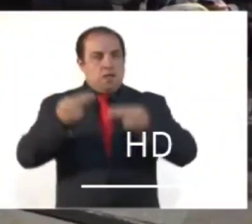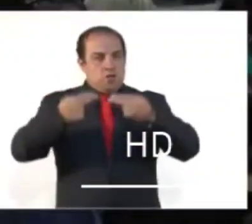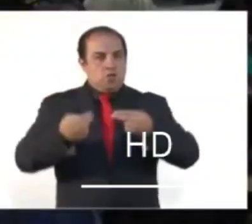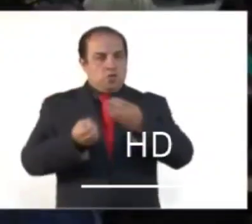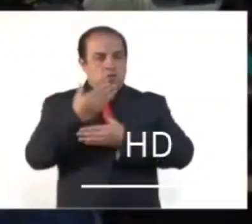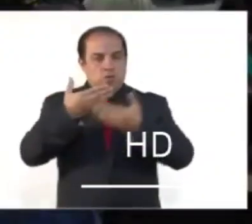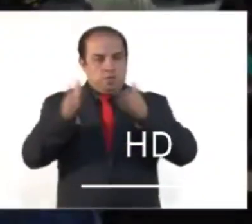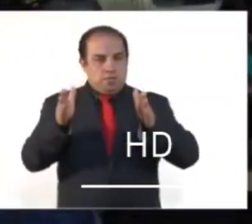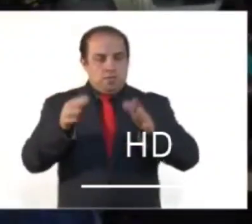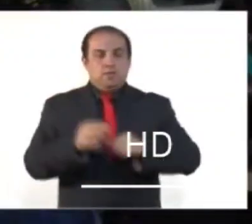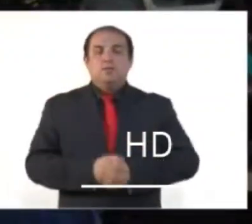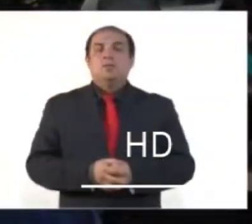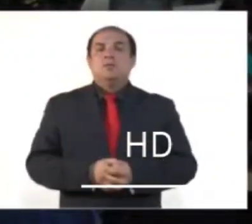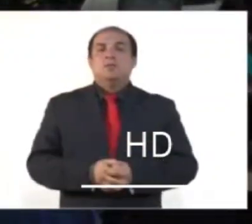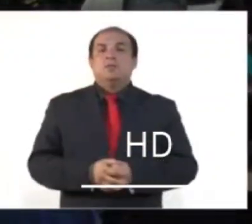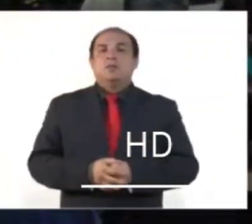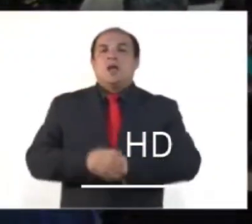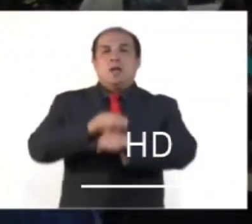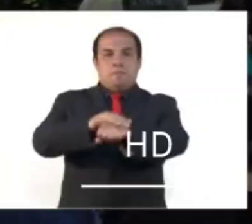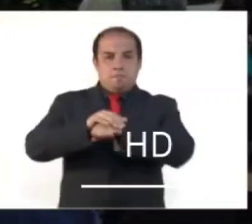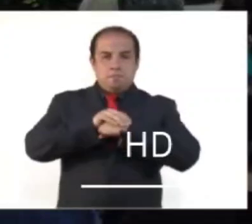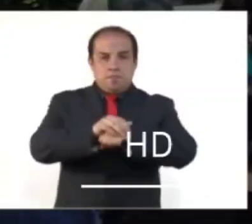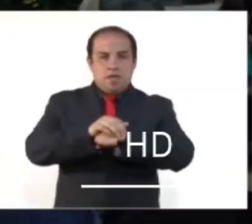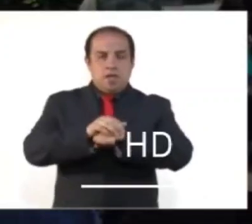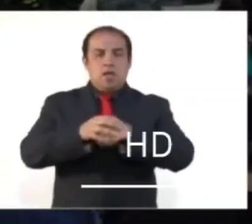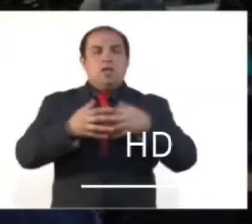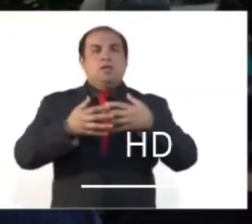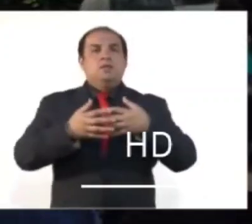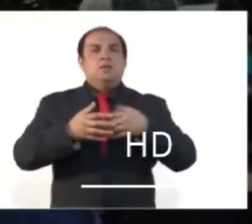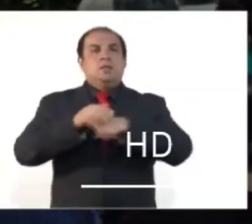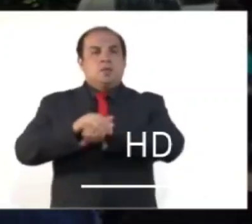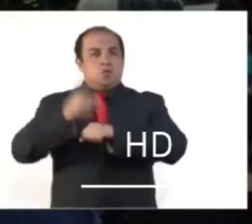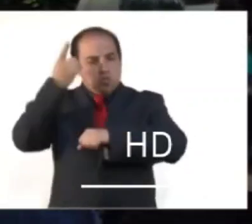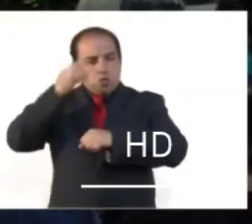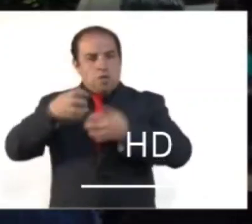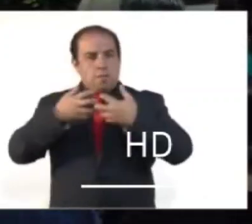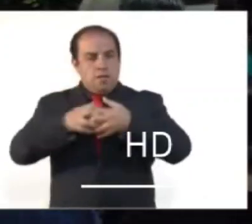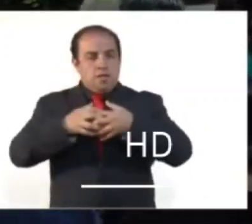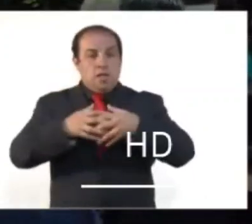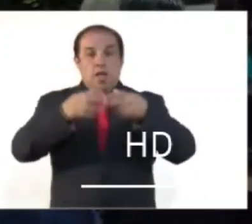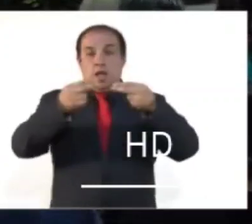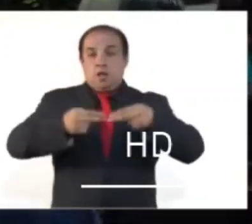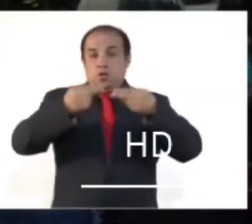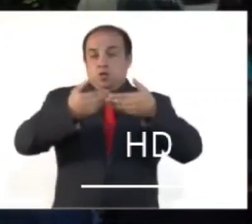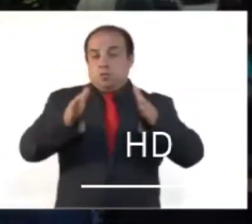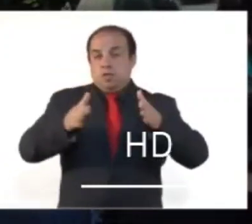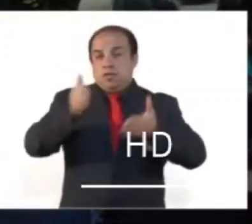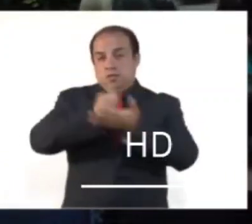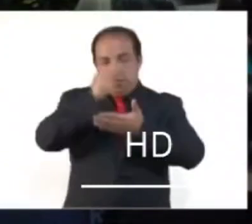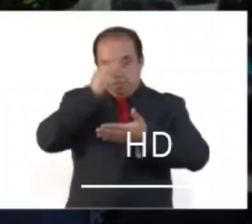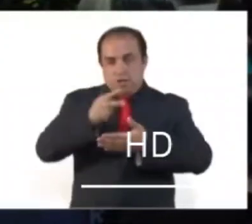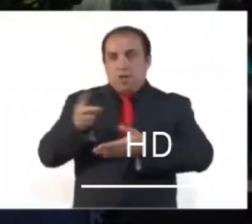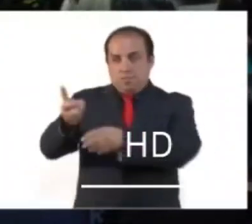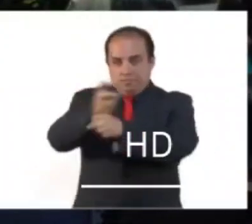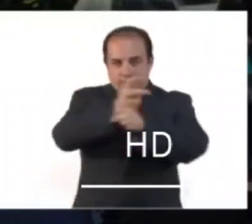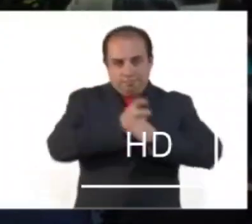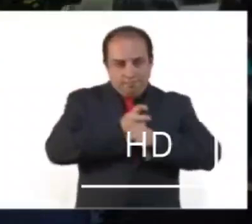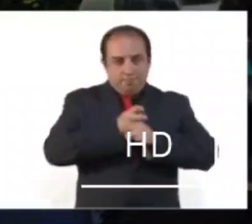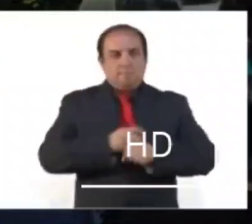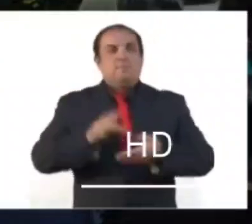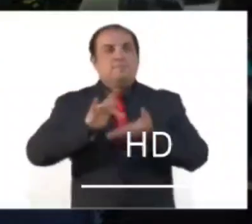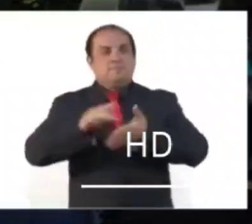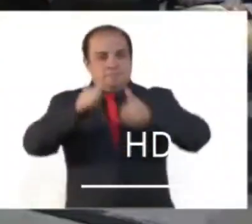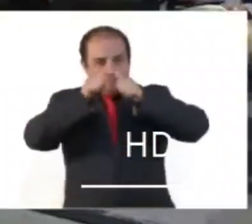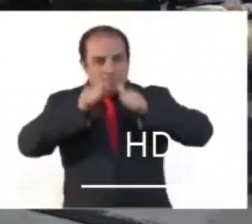negocios, amigas y amigos empresarios, abrir negocios en la Ciudad de México. Esa es nuestra invitación. Muchas